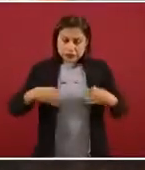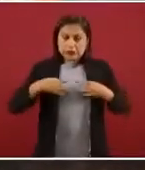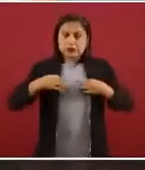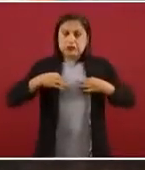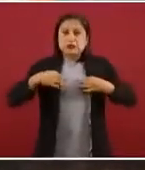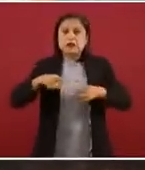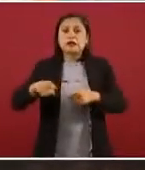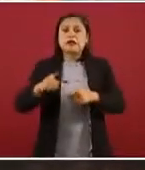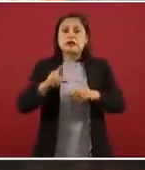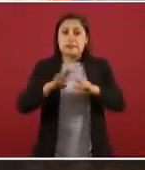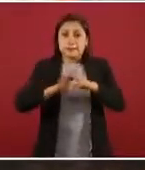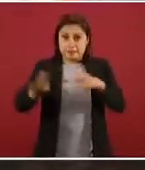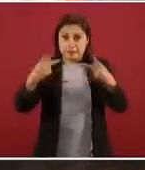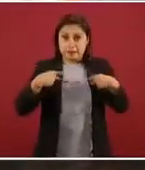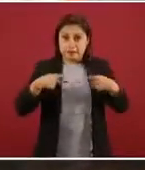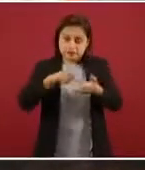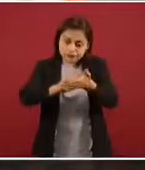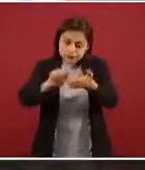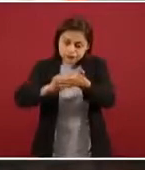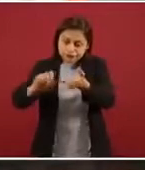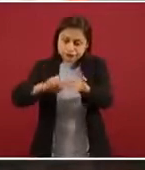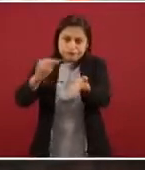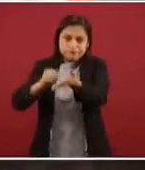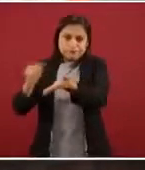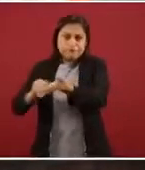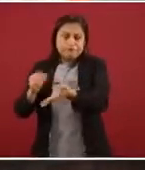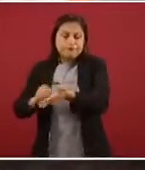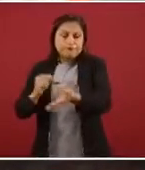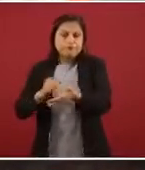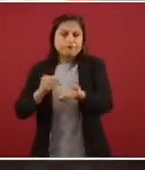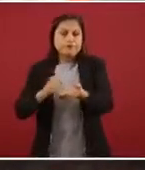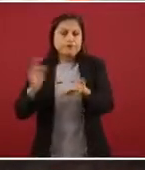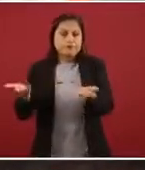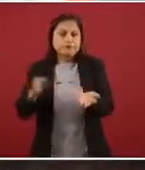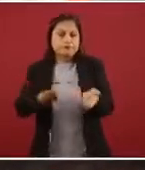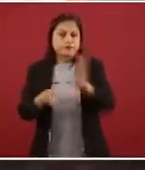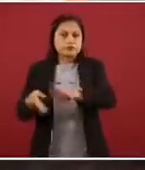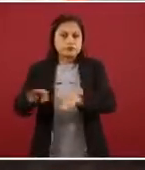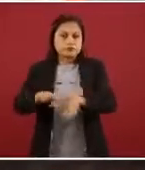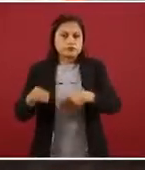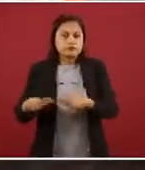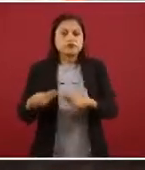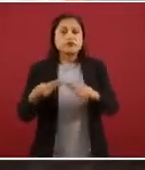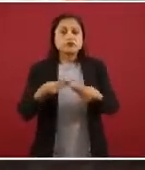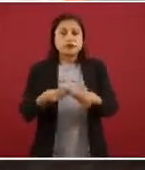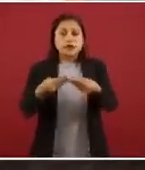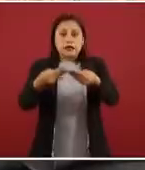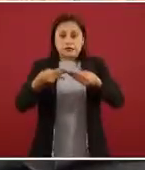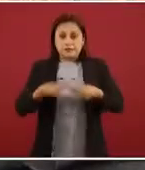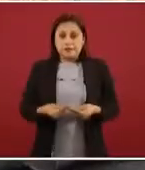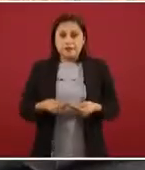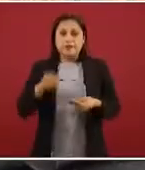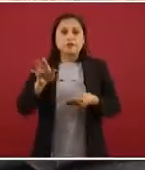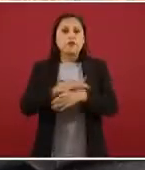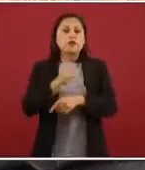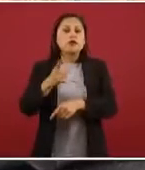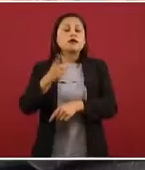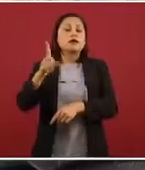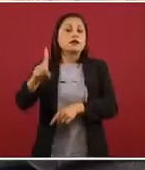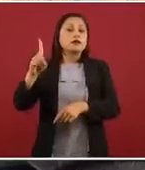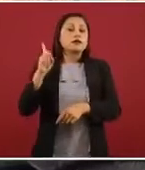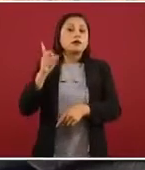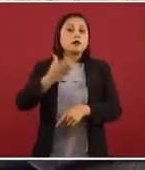venir. Obviamente, como no dejan pasar mantas ni nada, se le iba a entregar a